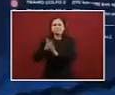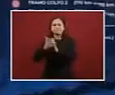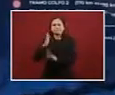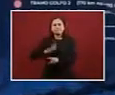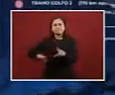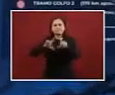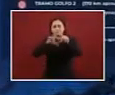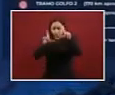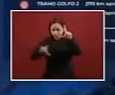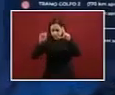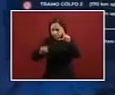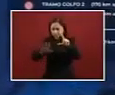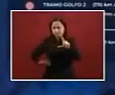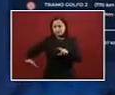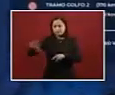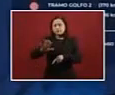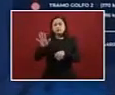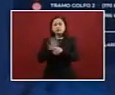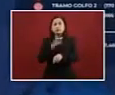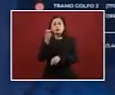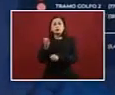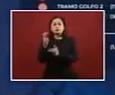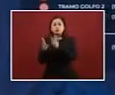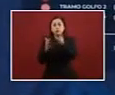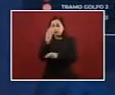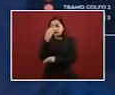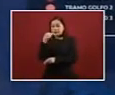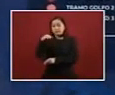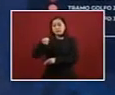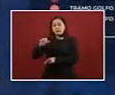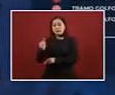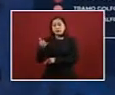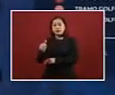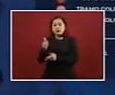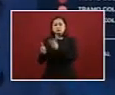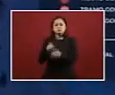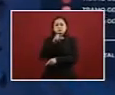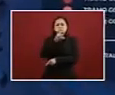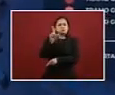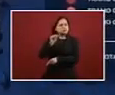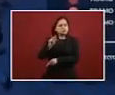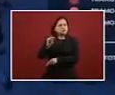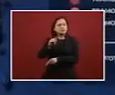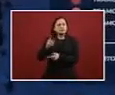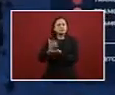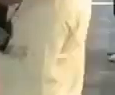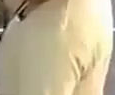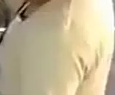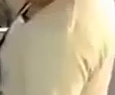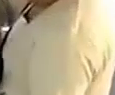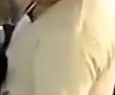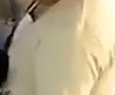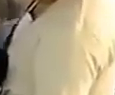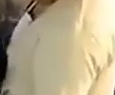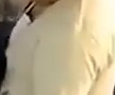nosotros pensamos que esto es realmente lamentable que pase, y nosotros lo único que hacemos es